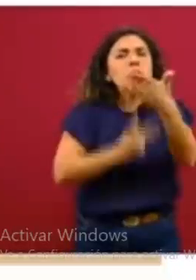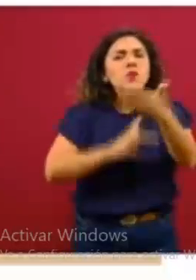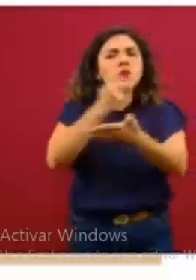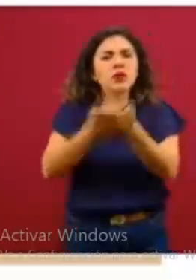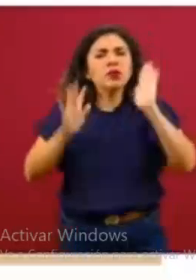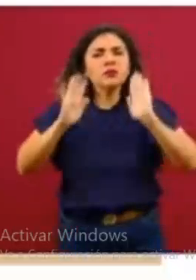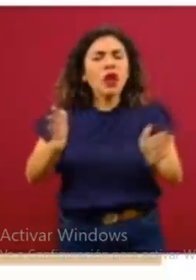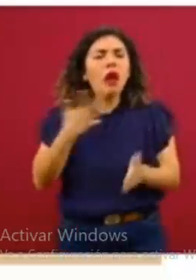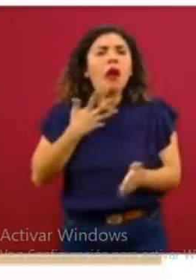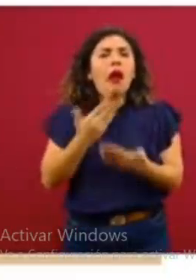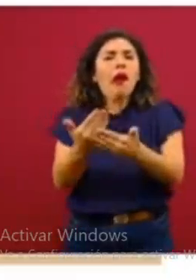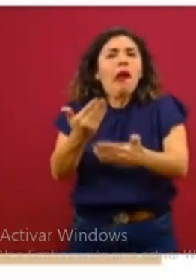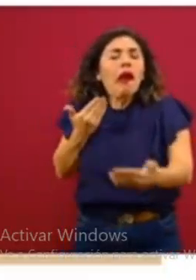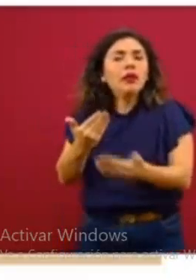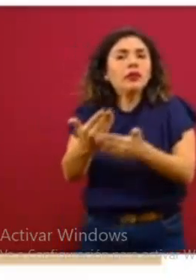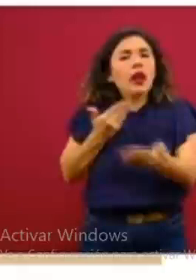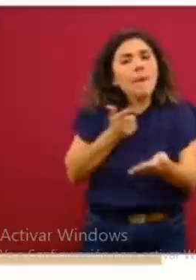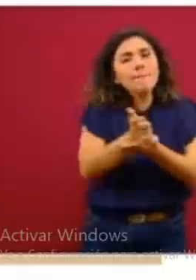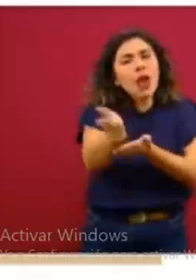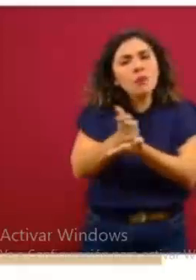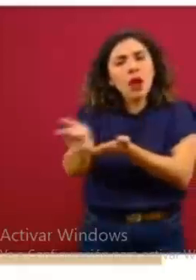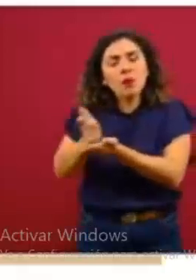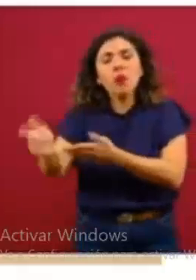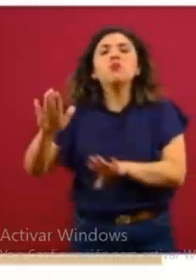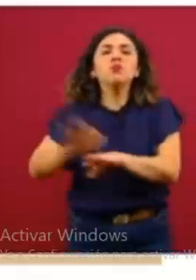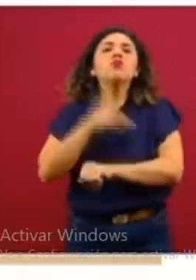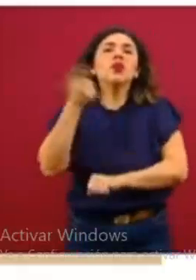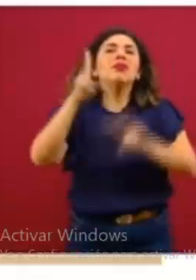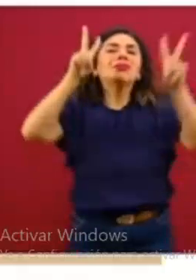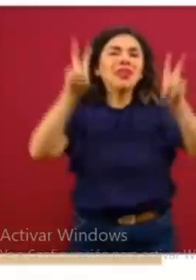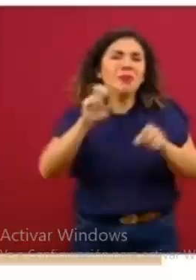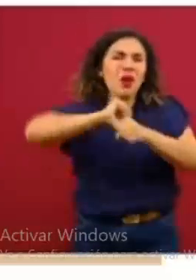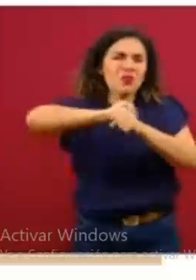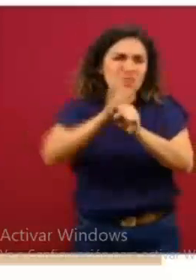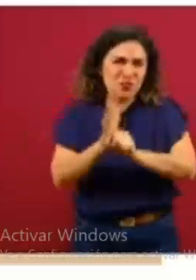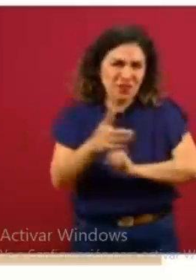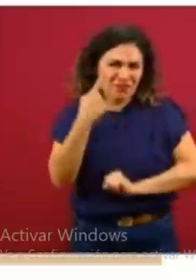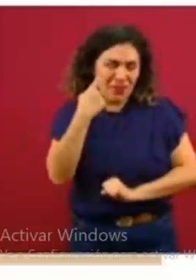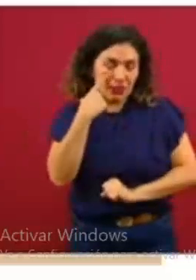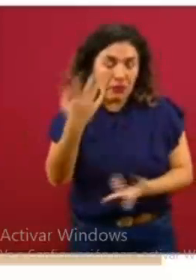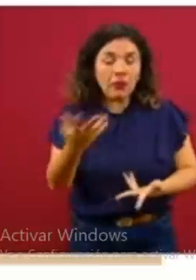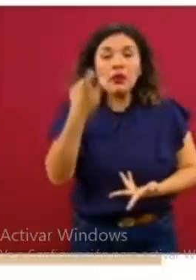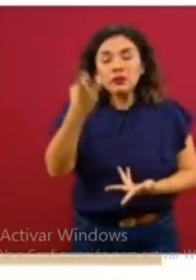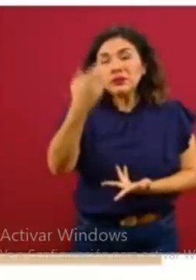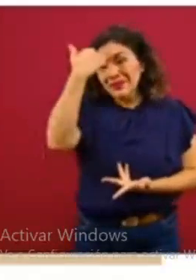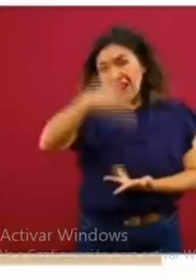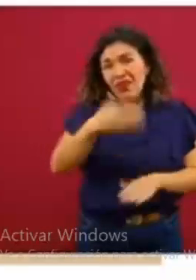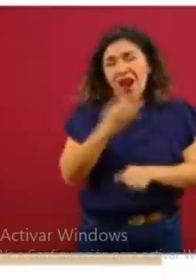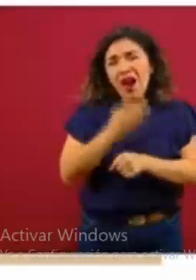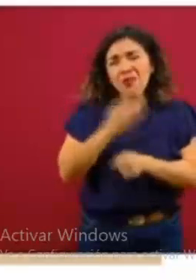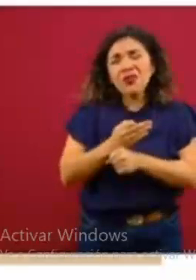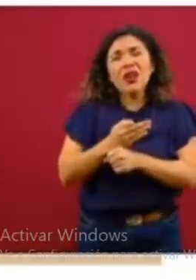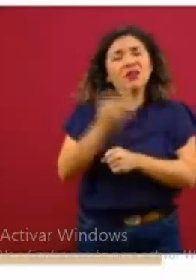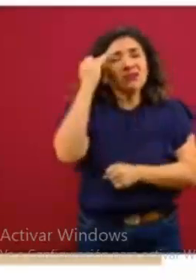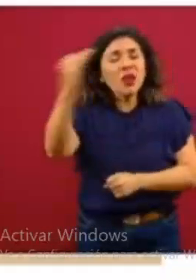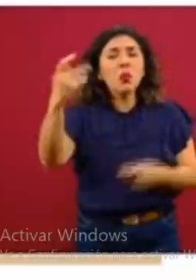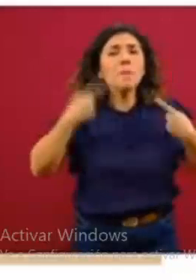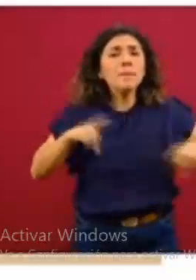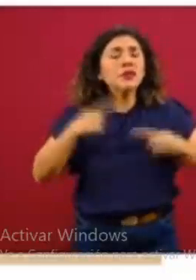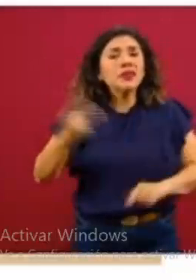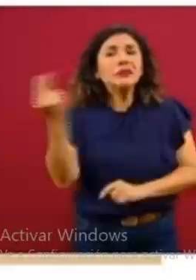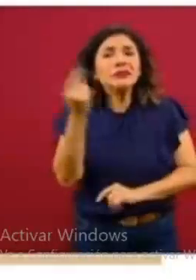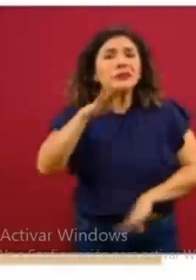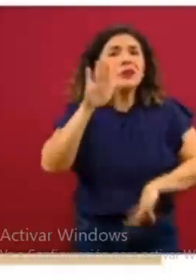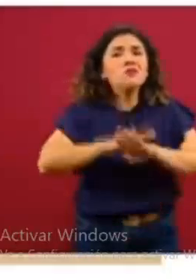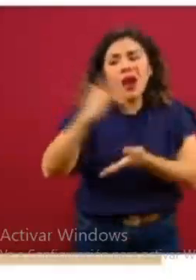estado adelantando estas dispersiones justamente por el tema de COVID. Sabemos que hoy en día las personas